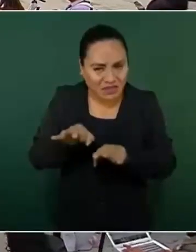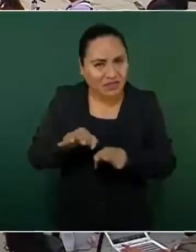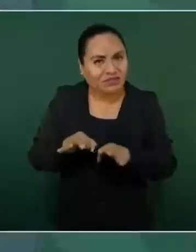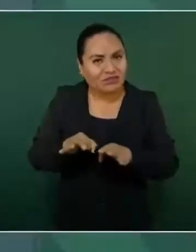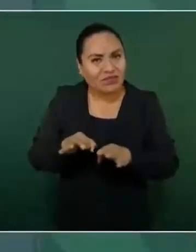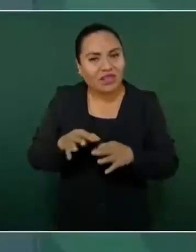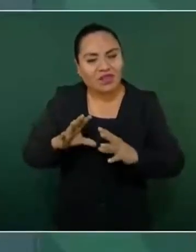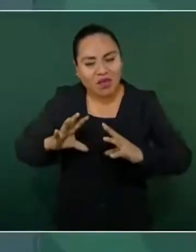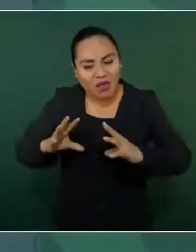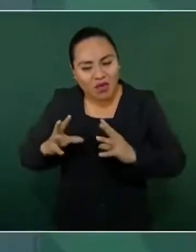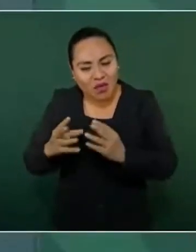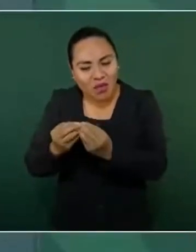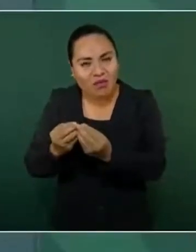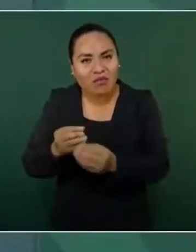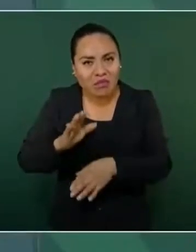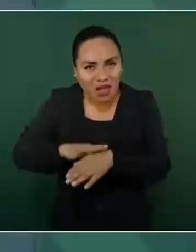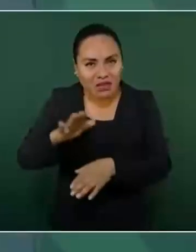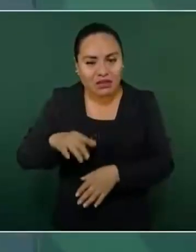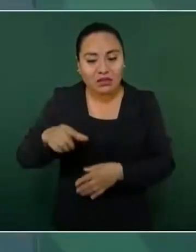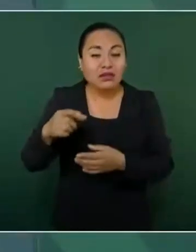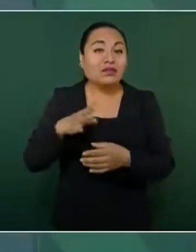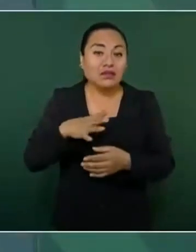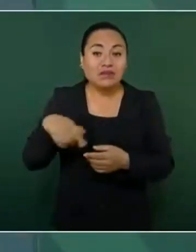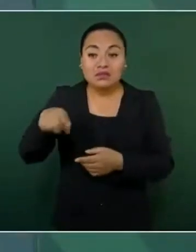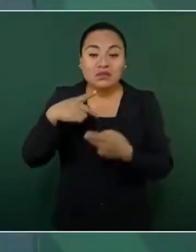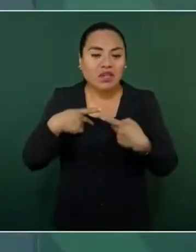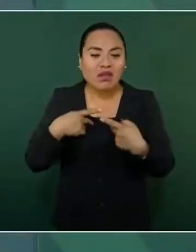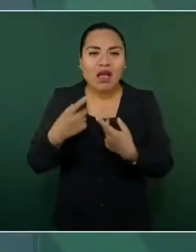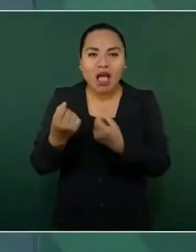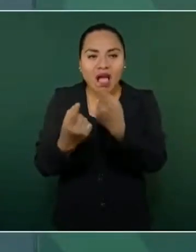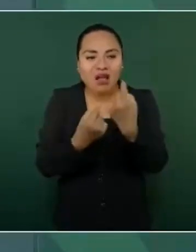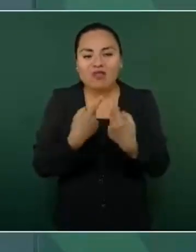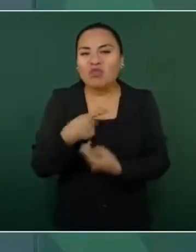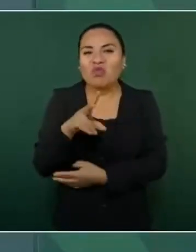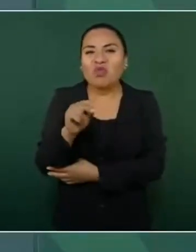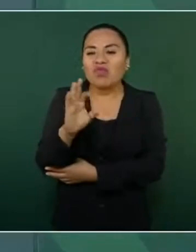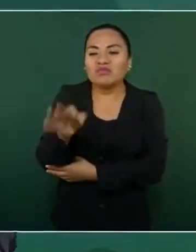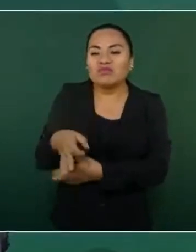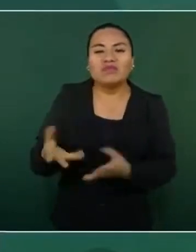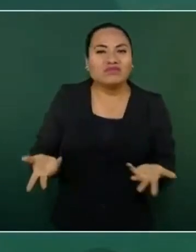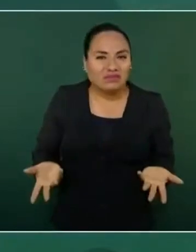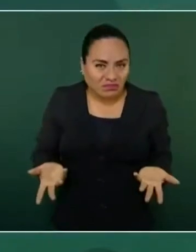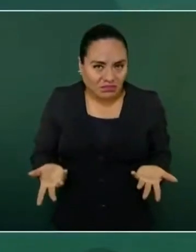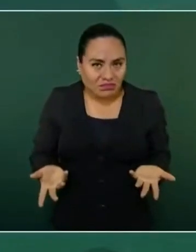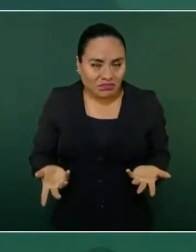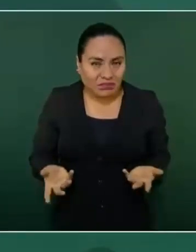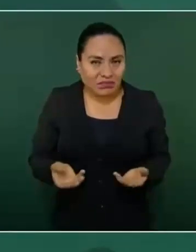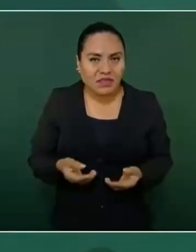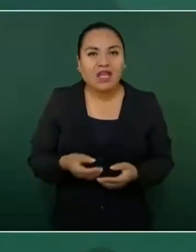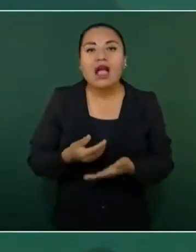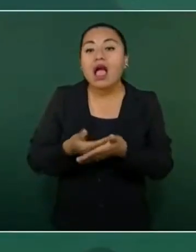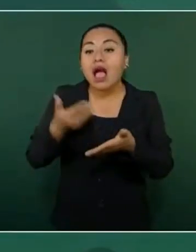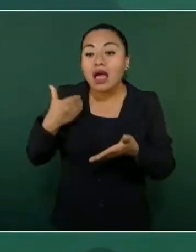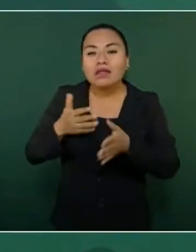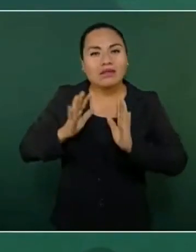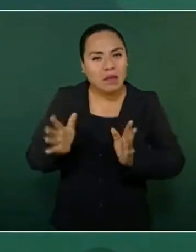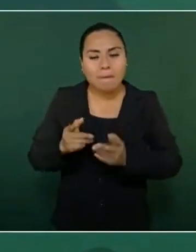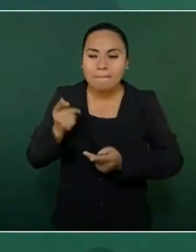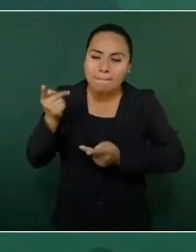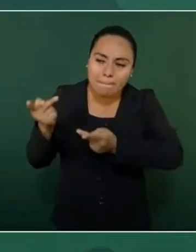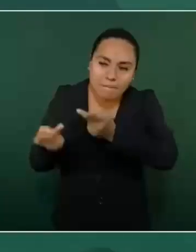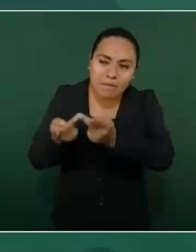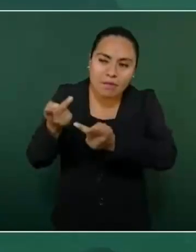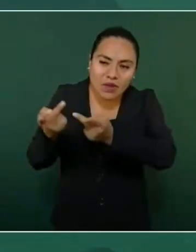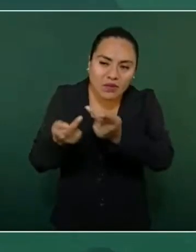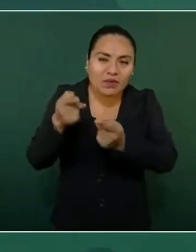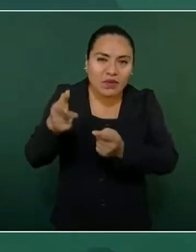La mayoría de la gente está de acuerdo con el programa. Bueno, se hicieron consultas en todo